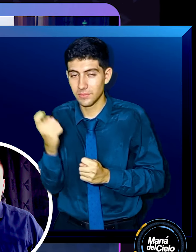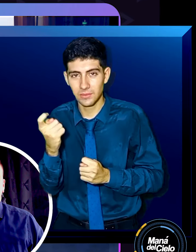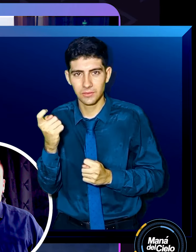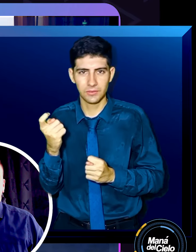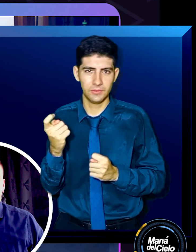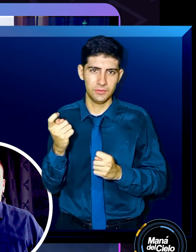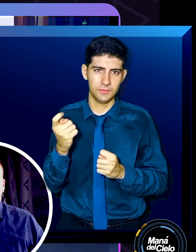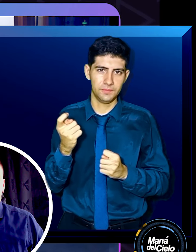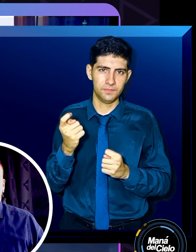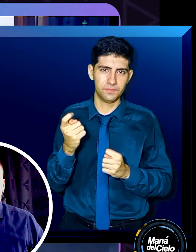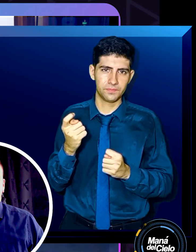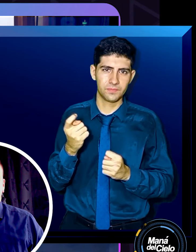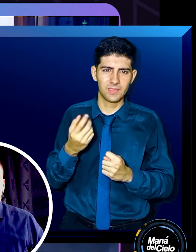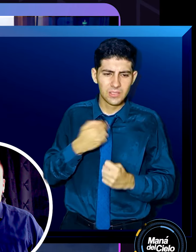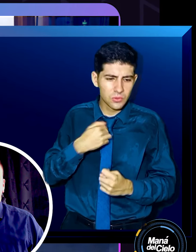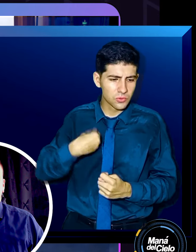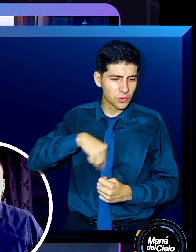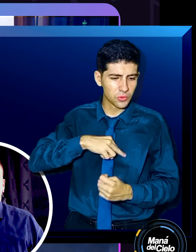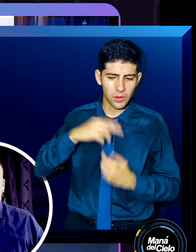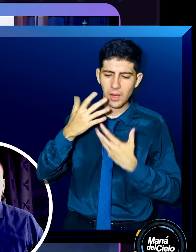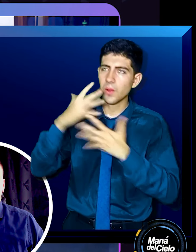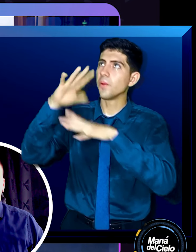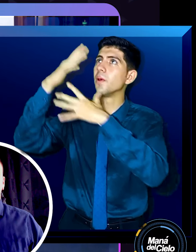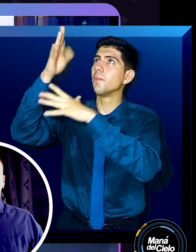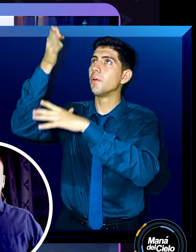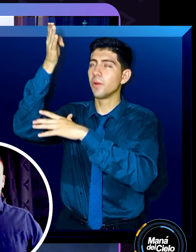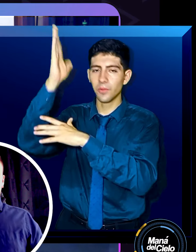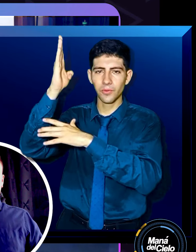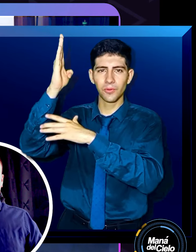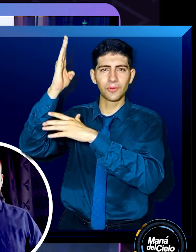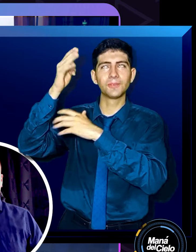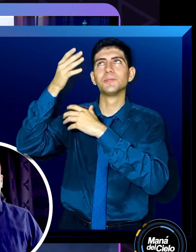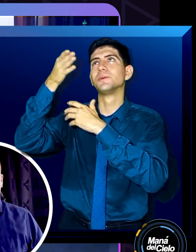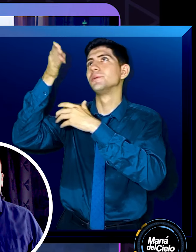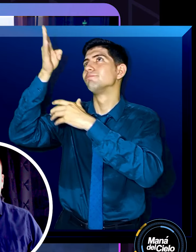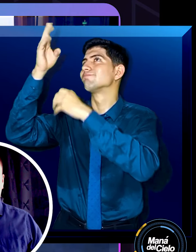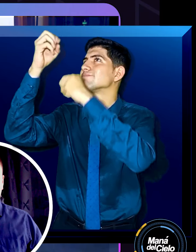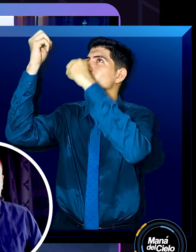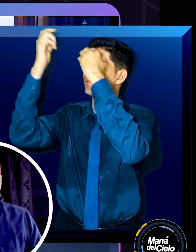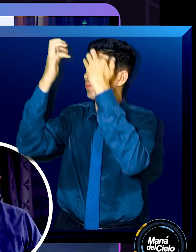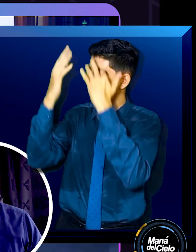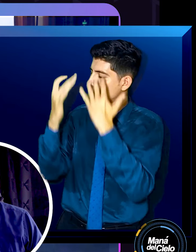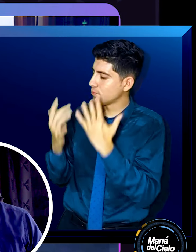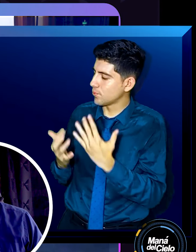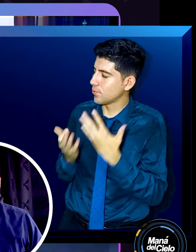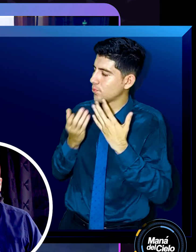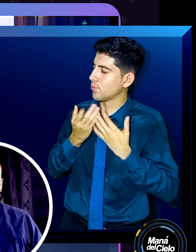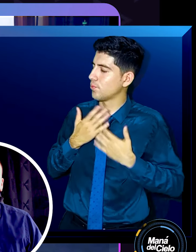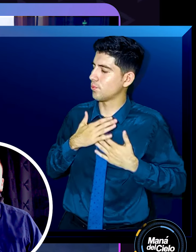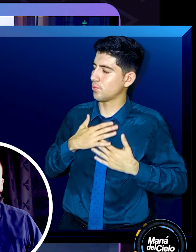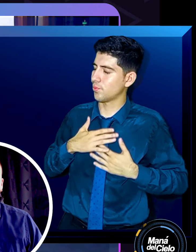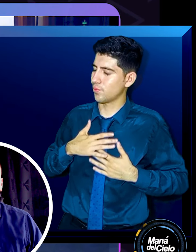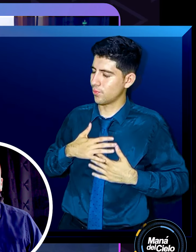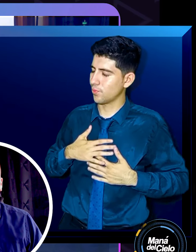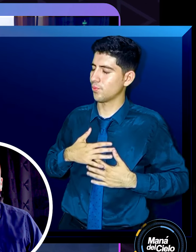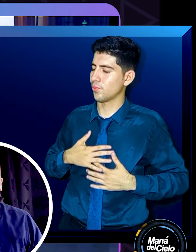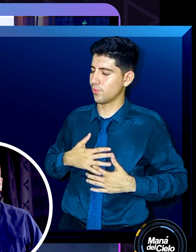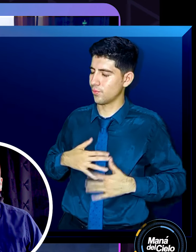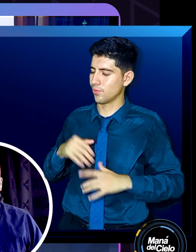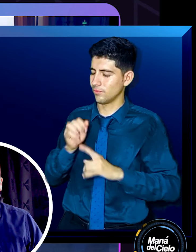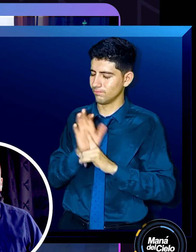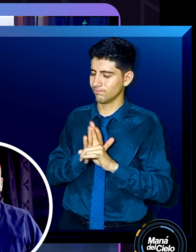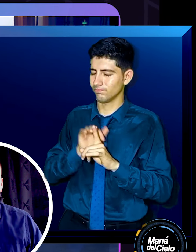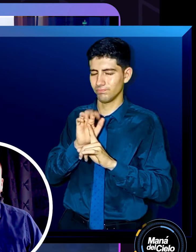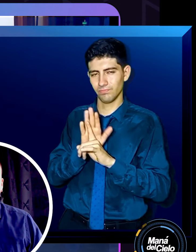Es más dulce que la miel. Refresca el alma. Refresca todo tu ser. Cristo es la peña de Oreb que